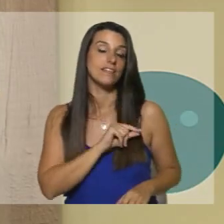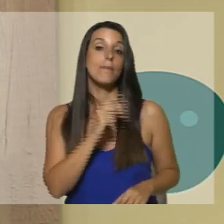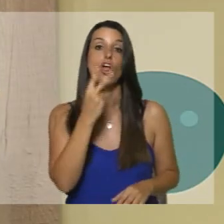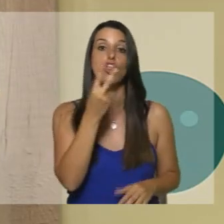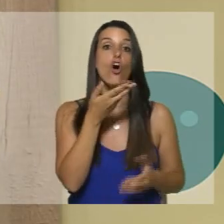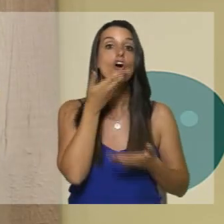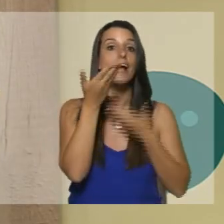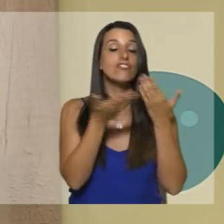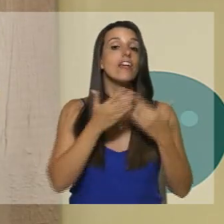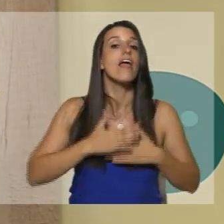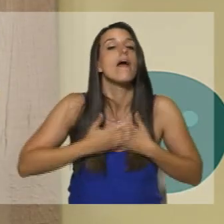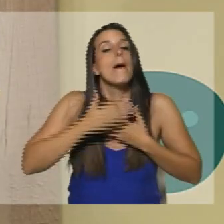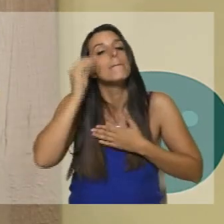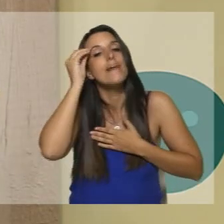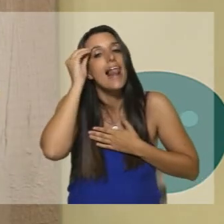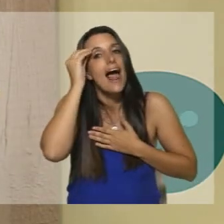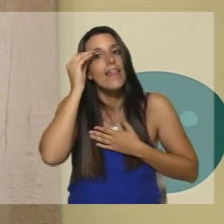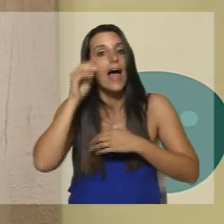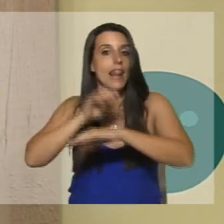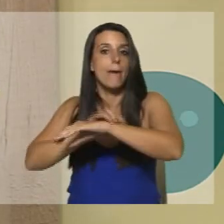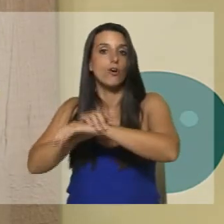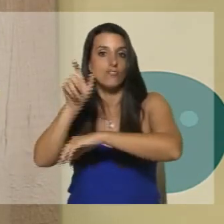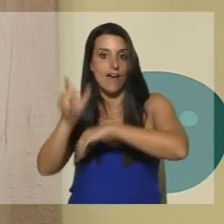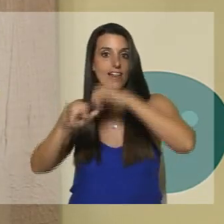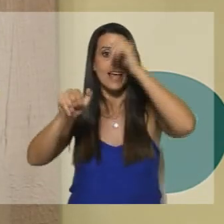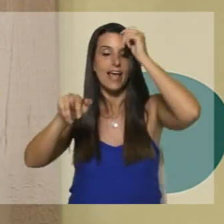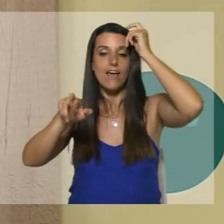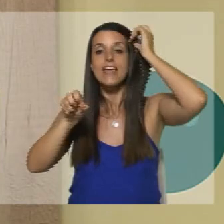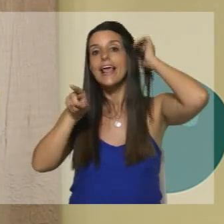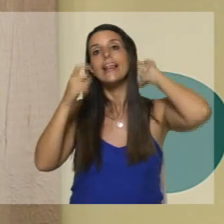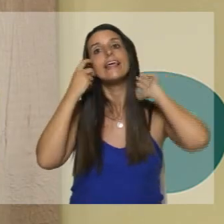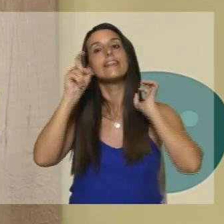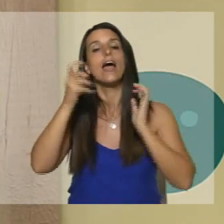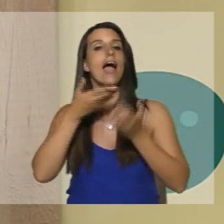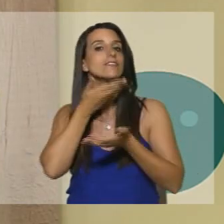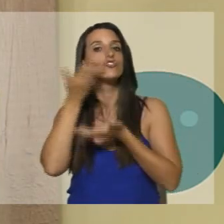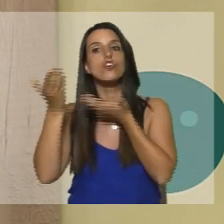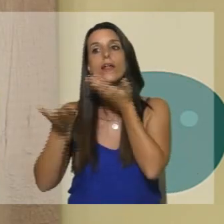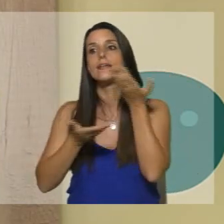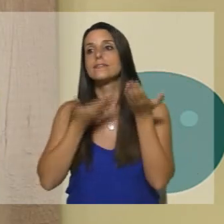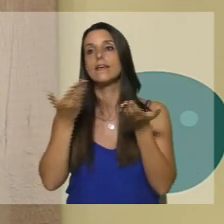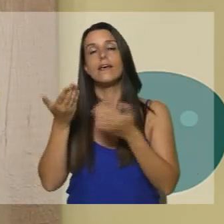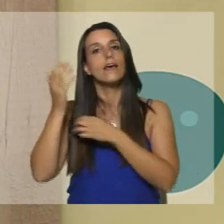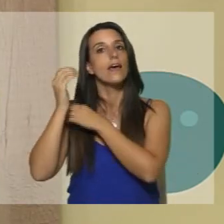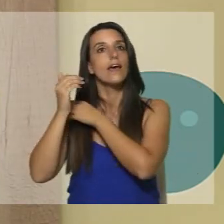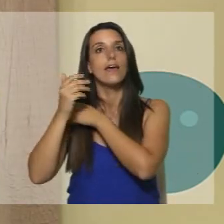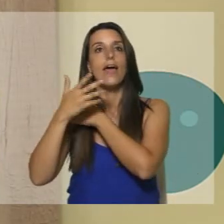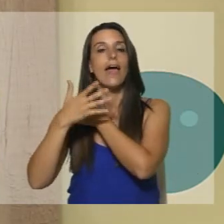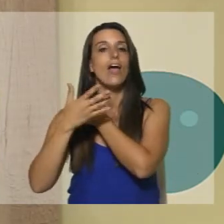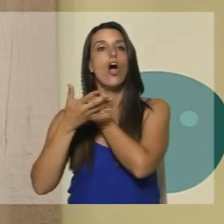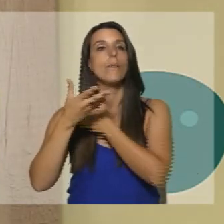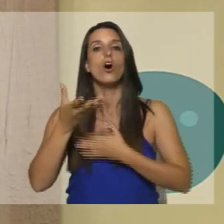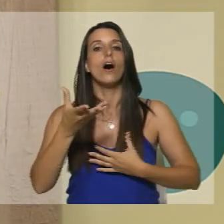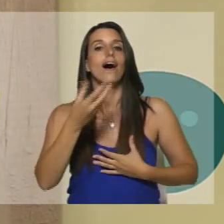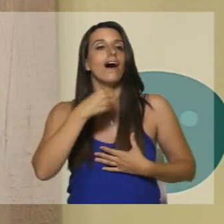canciones, hay 2 baladas que son de la autoría de Javi, que la verdad que son canciones que... que tocan el corazón,